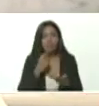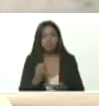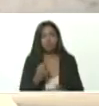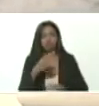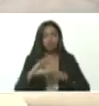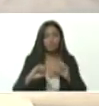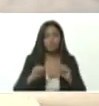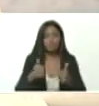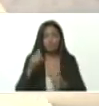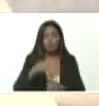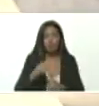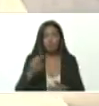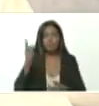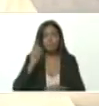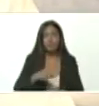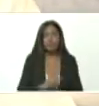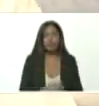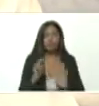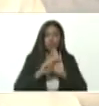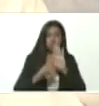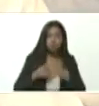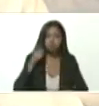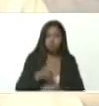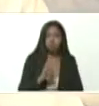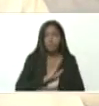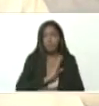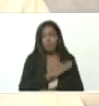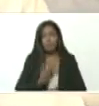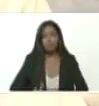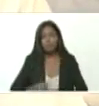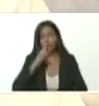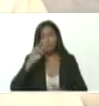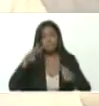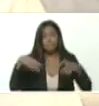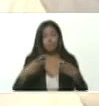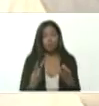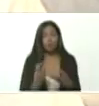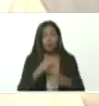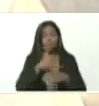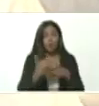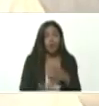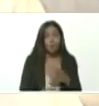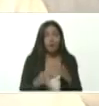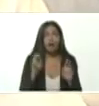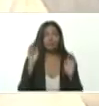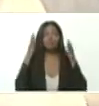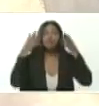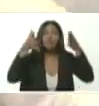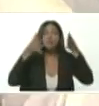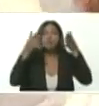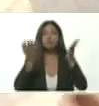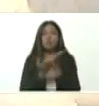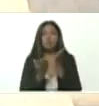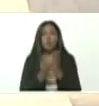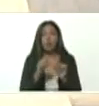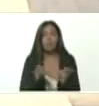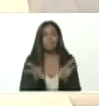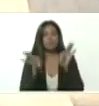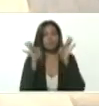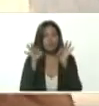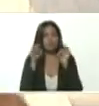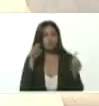estamos iniciando hoy, por instrucciones de usted, presidente, dos nuevos programas de formación docente. Uno